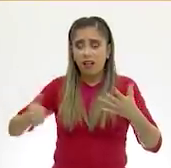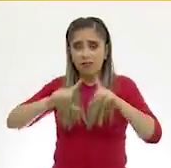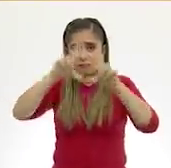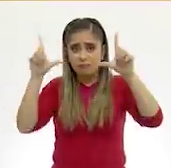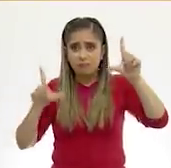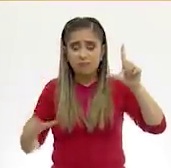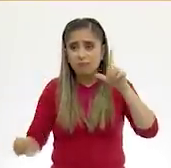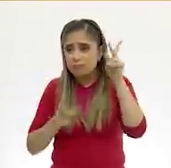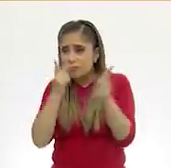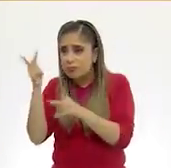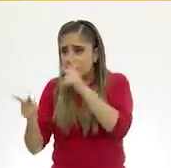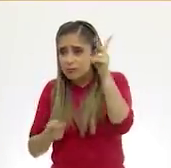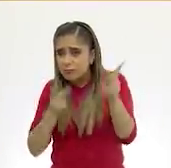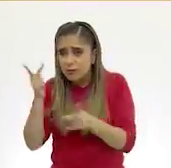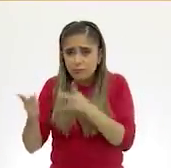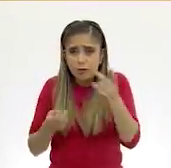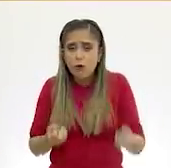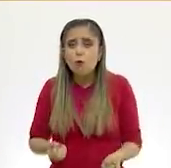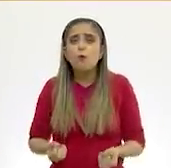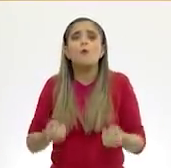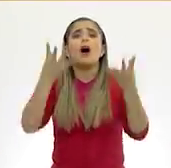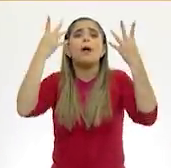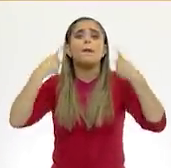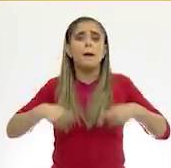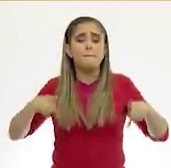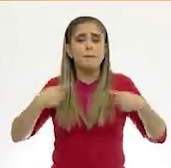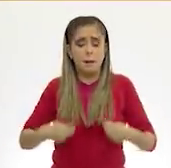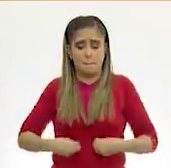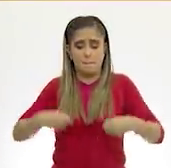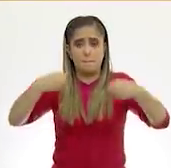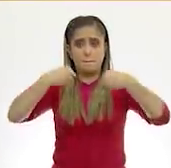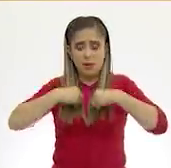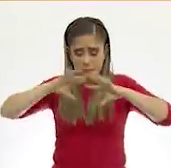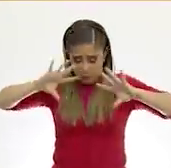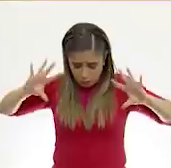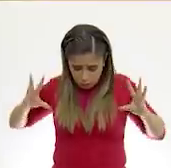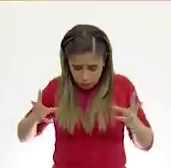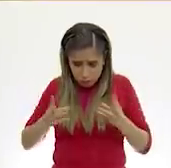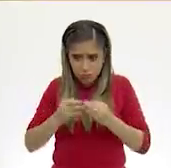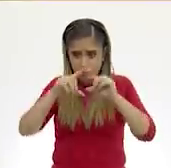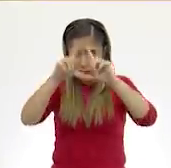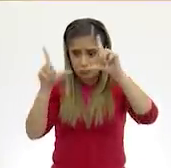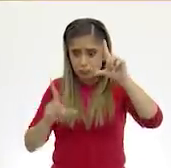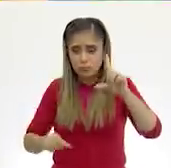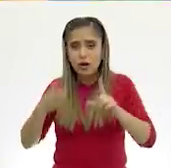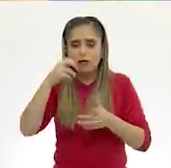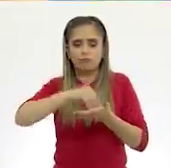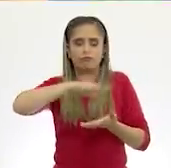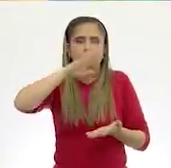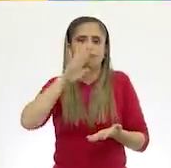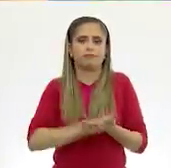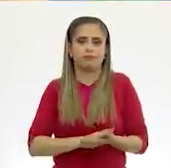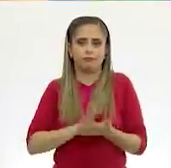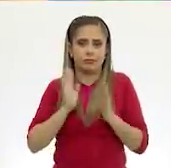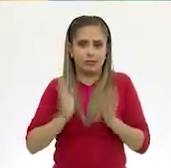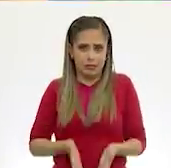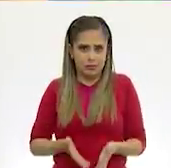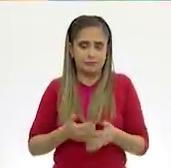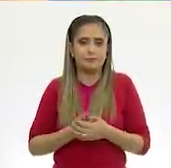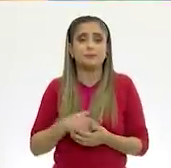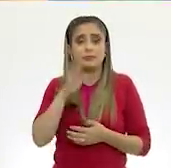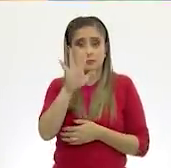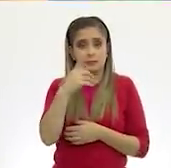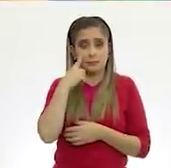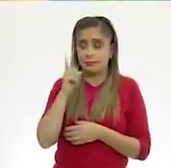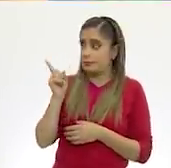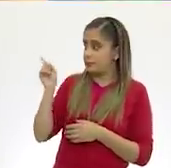a todas las personas que viven y residen en el país. Efectivamente. Ahora los invito a observar el